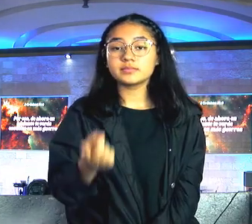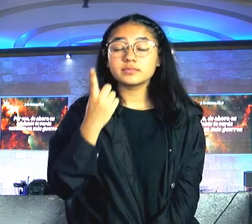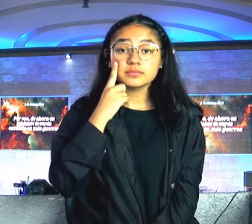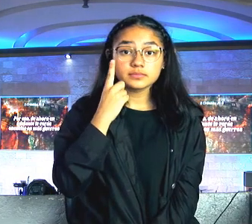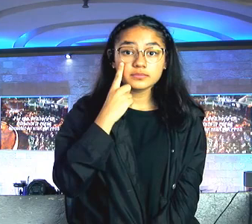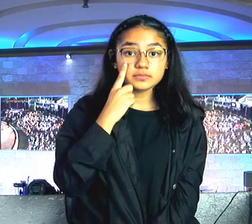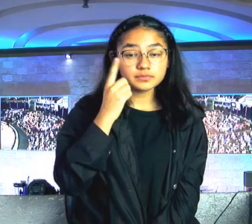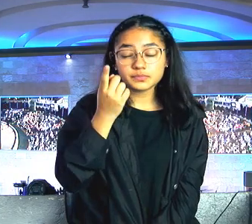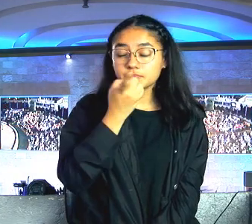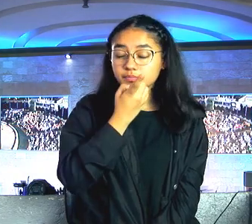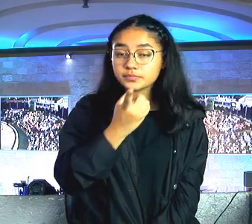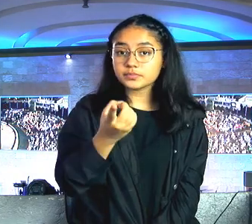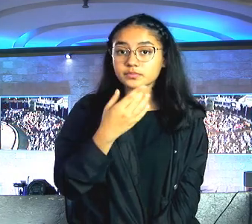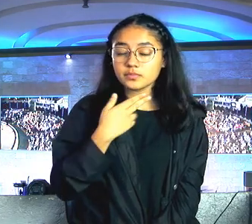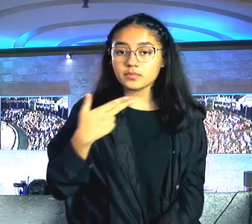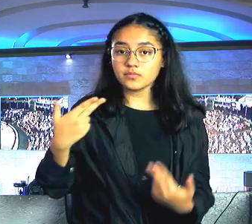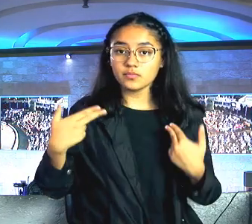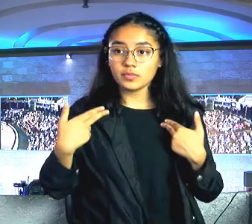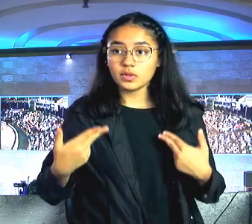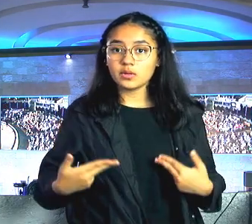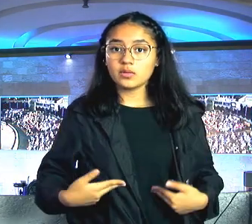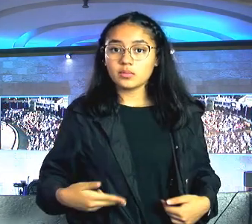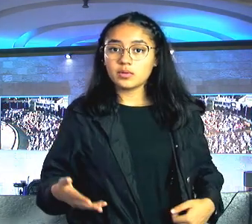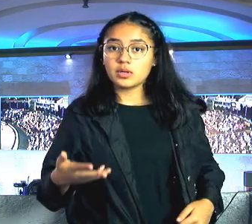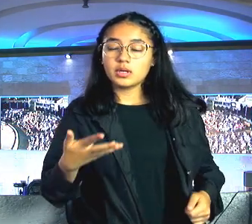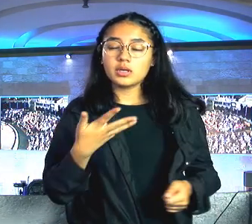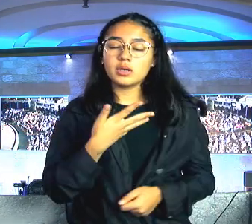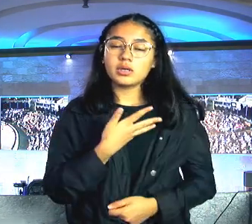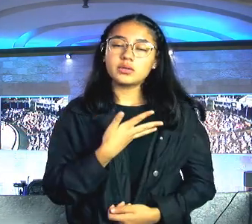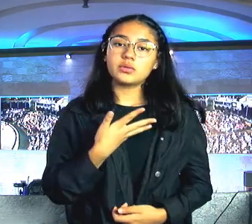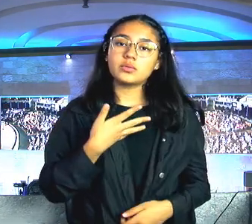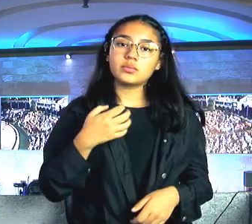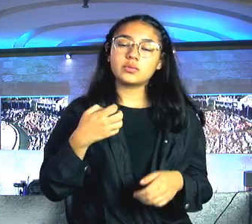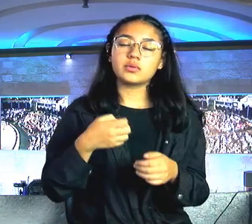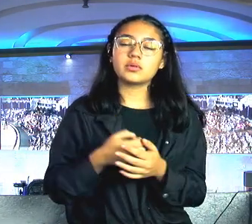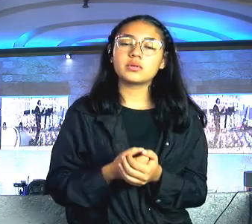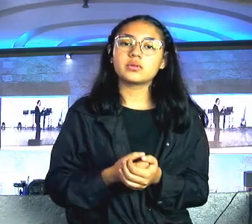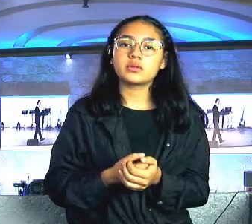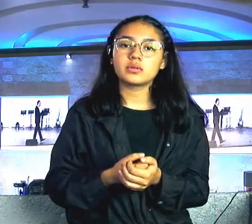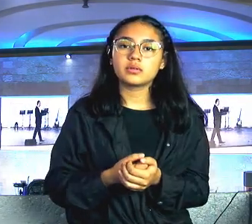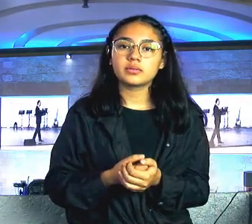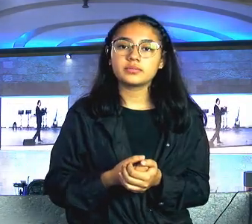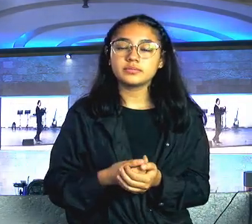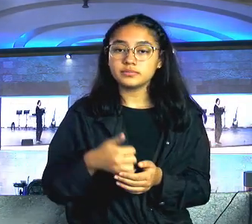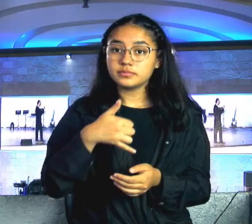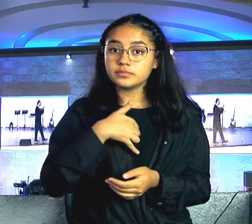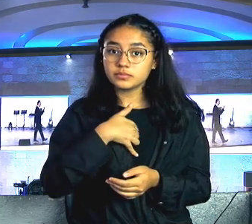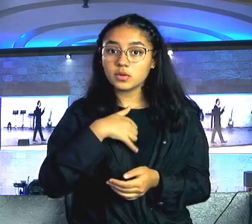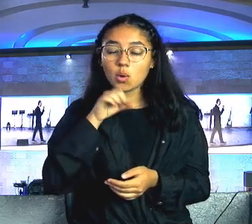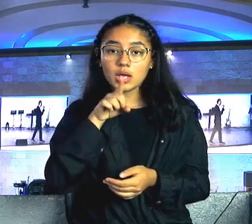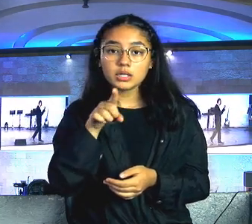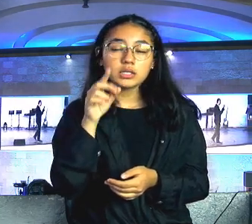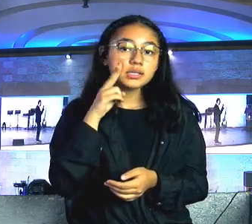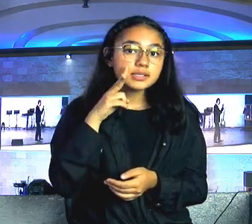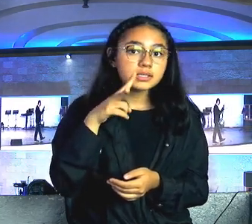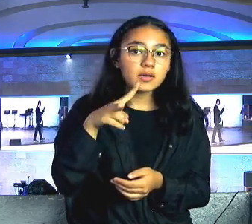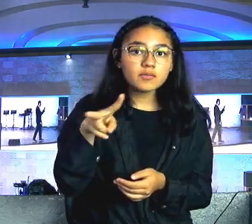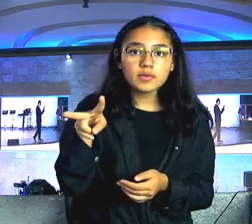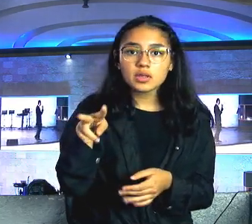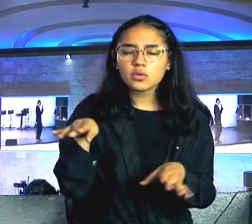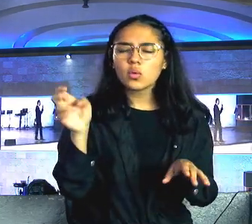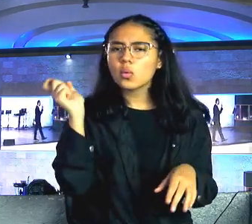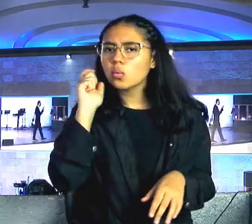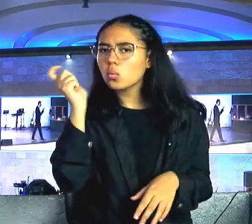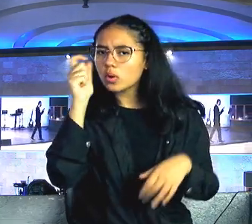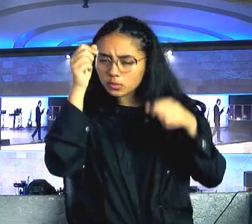está diciendo a un hombre que cometió errores. Yo te estaba viendo buscando la ocasión para bendecirte,